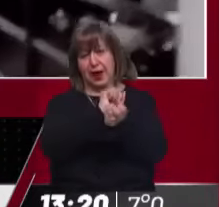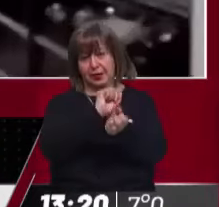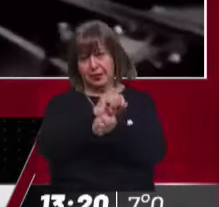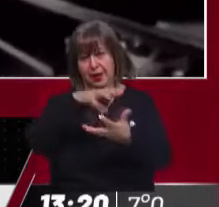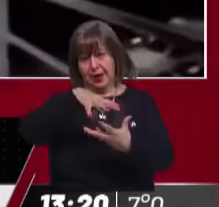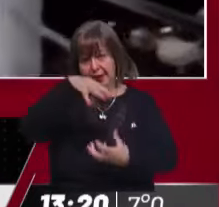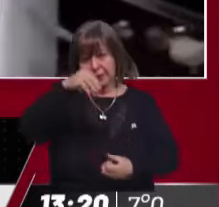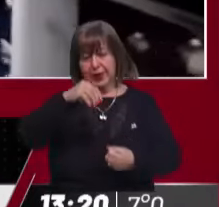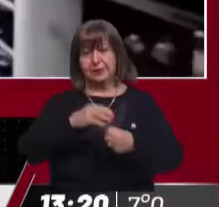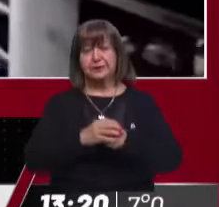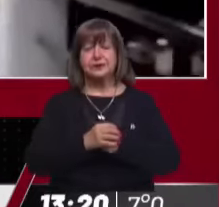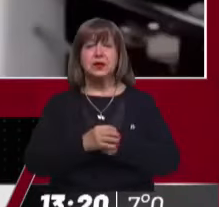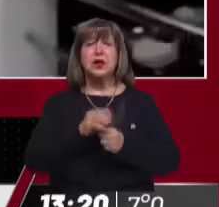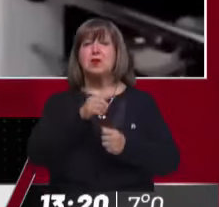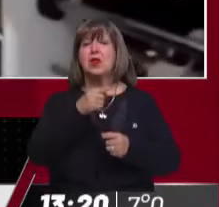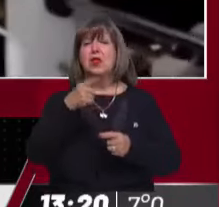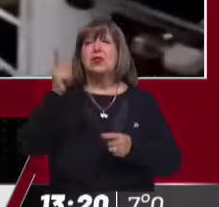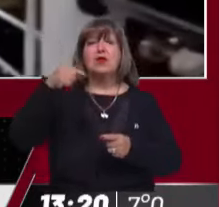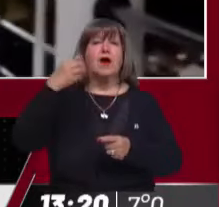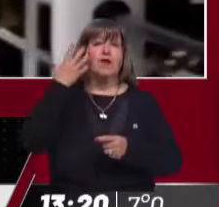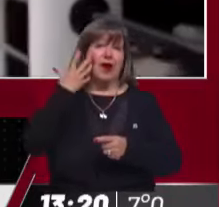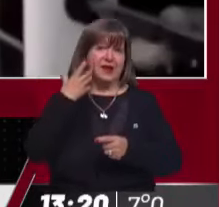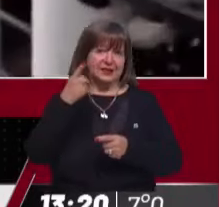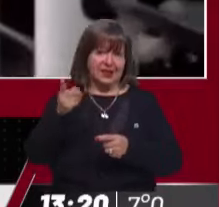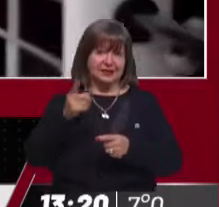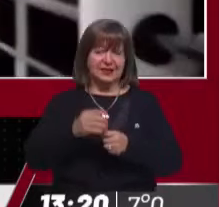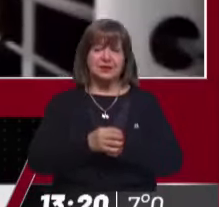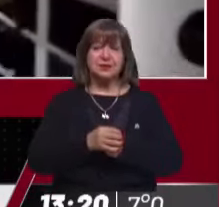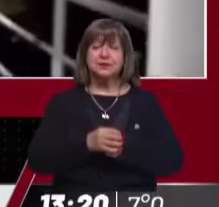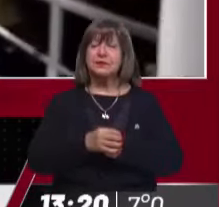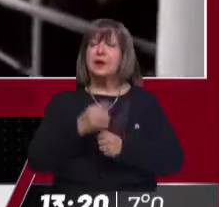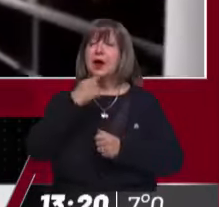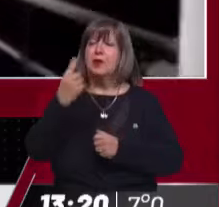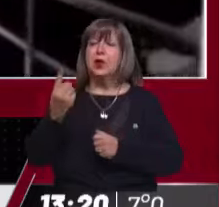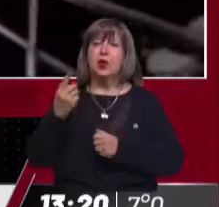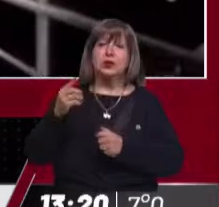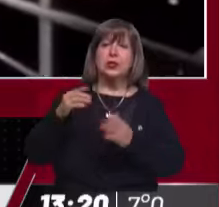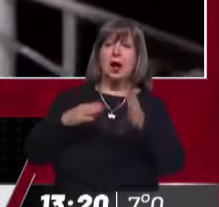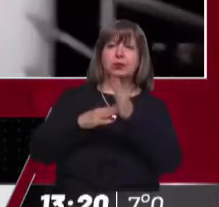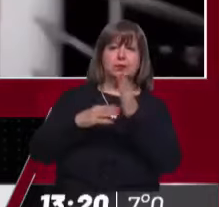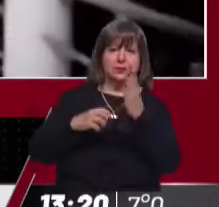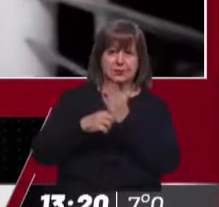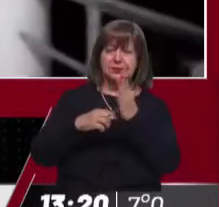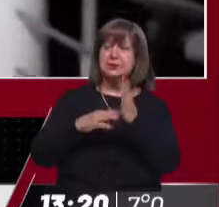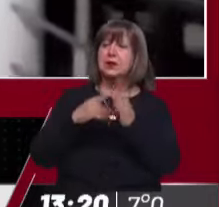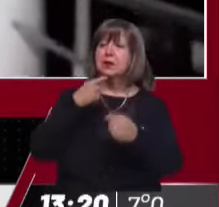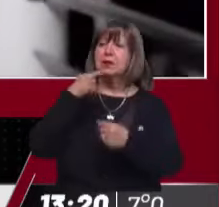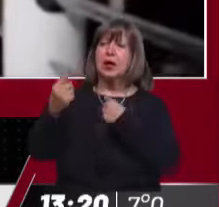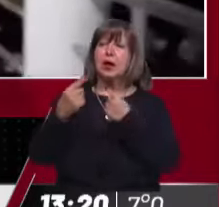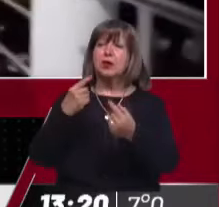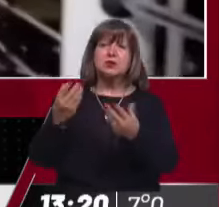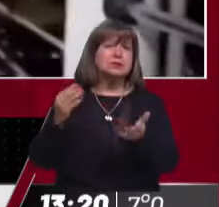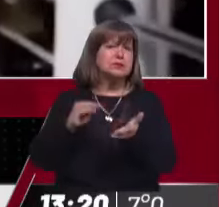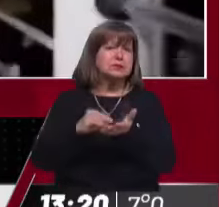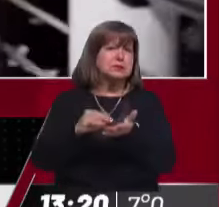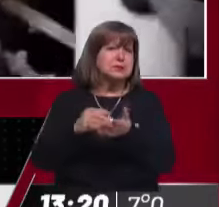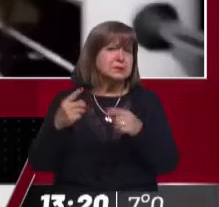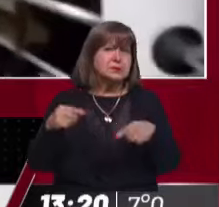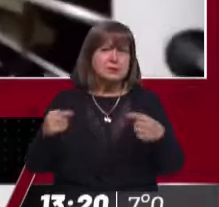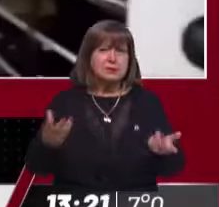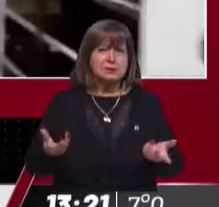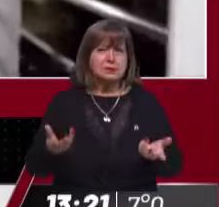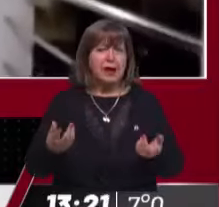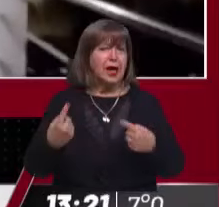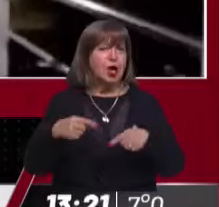de estos ciudadanos franceses. Procurador, ¿qué más nos puede sumar de lo que se sabe de la causa hasta el momento de lo que se puede